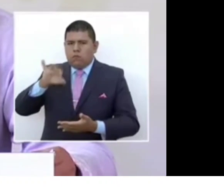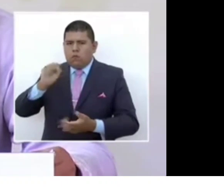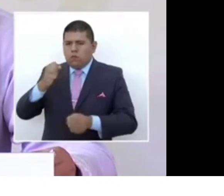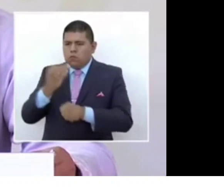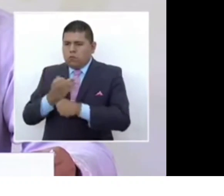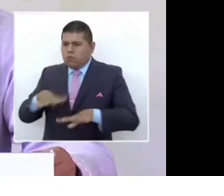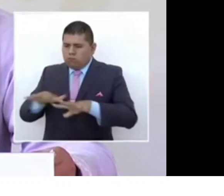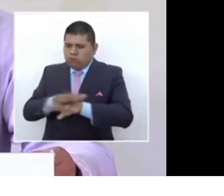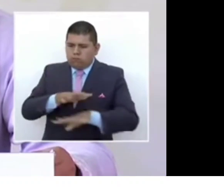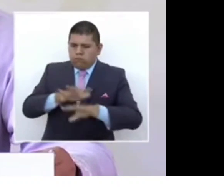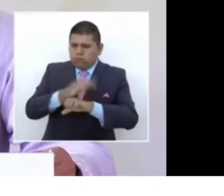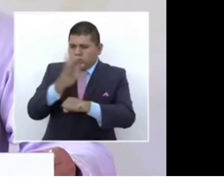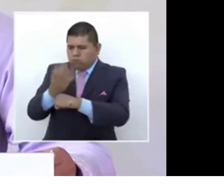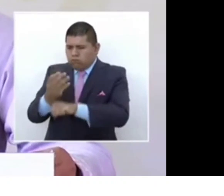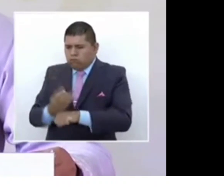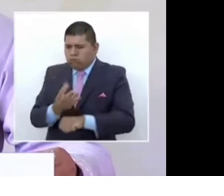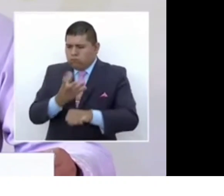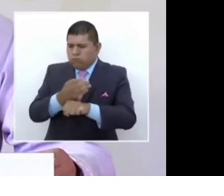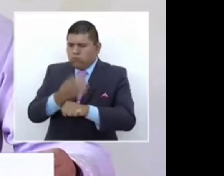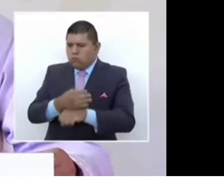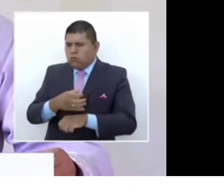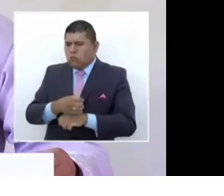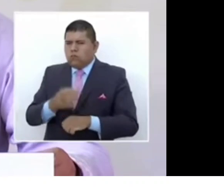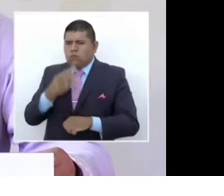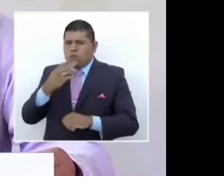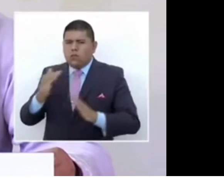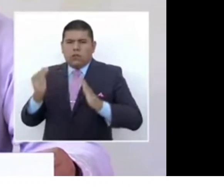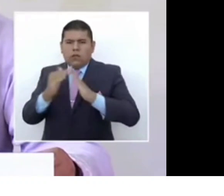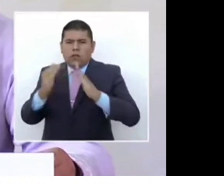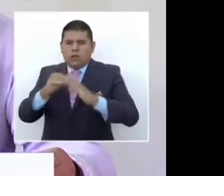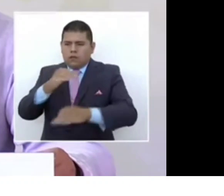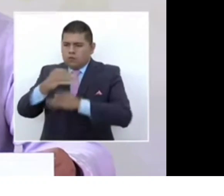están rehabilitando todas las casas